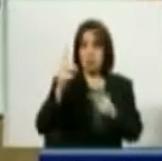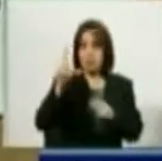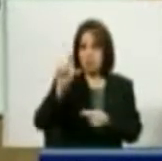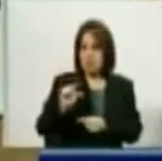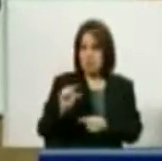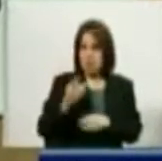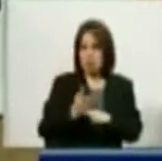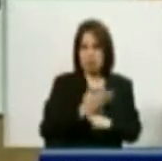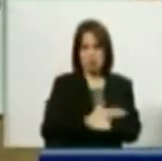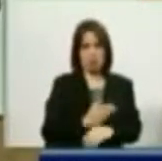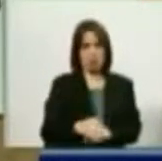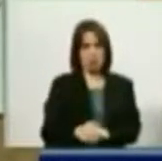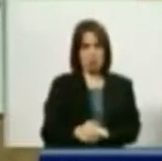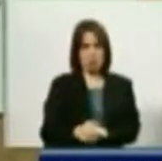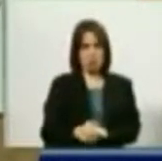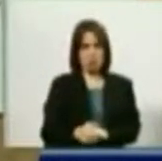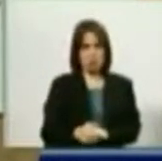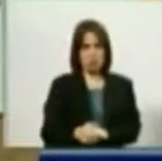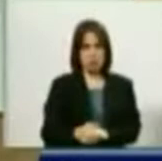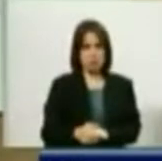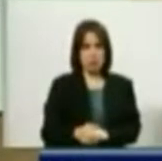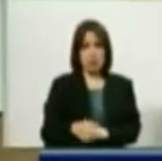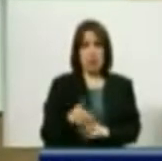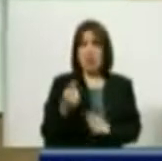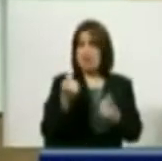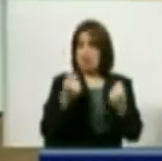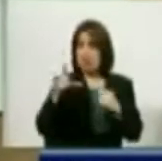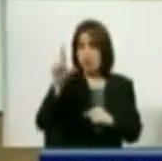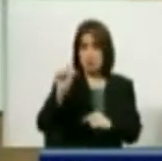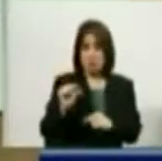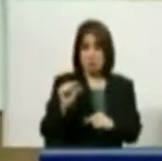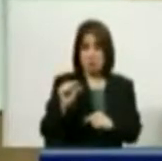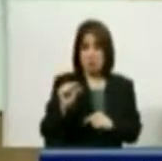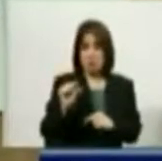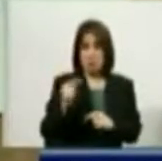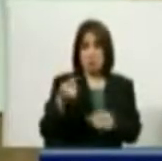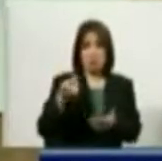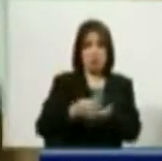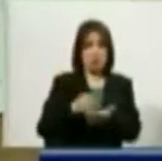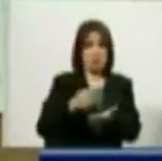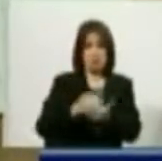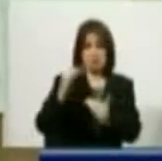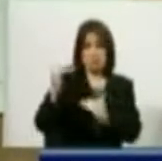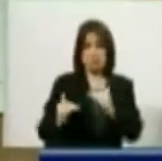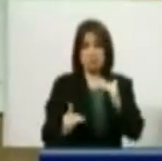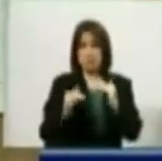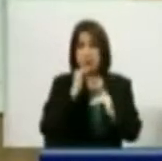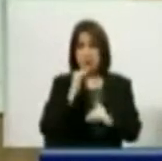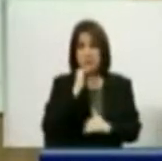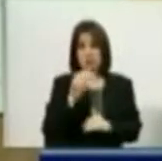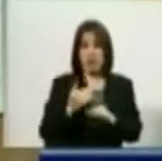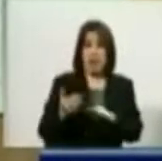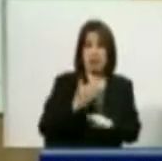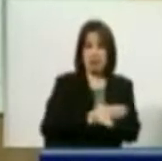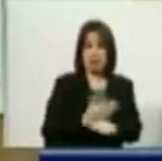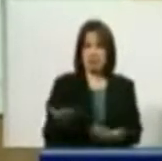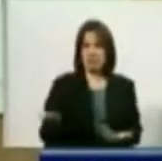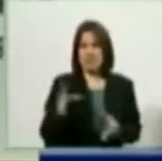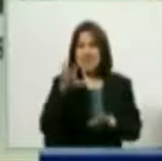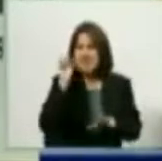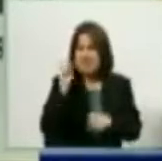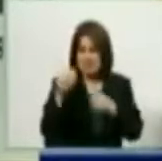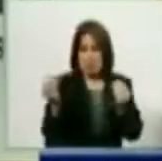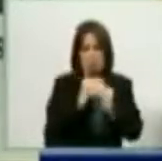eso indica que este nuevo salario mínimo vale menos que la enunciado Dios mío quién entendió